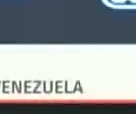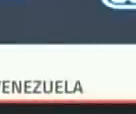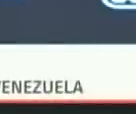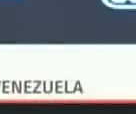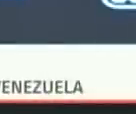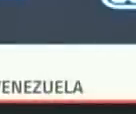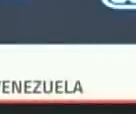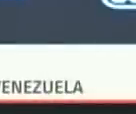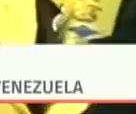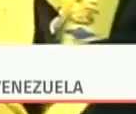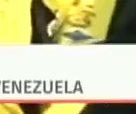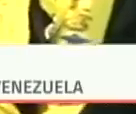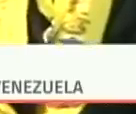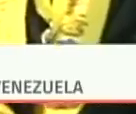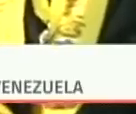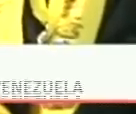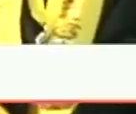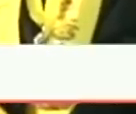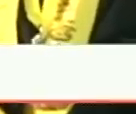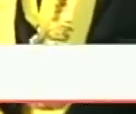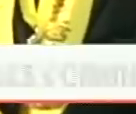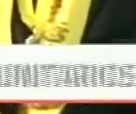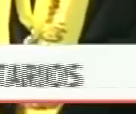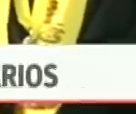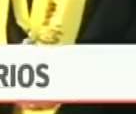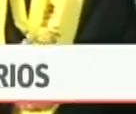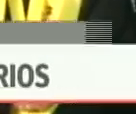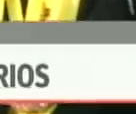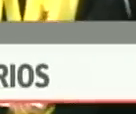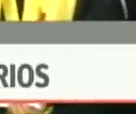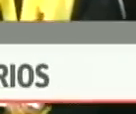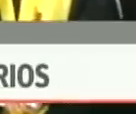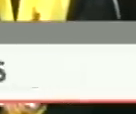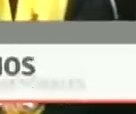Excelente las palabras que nos acaba de regalar